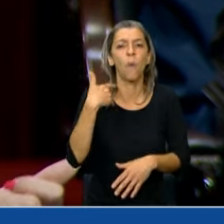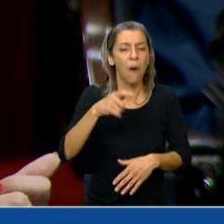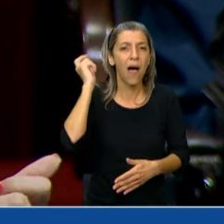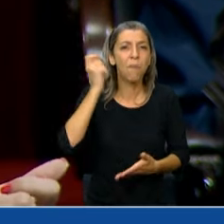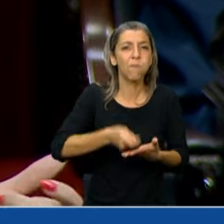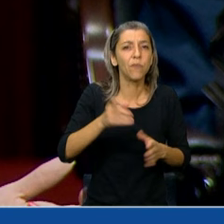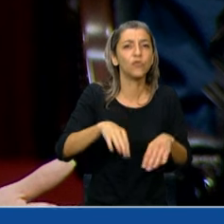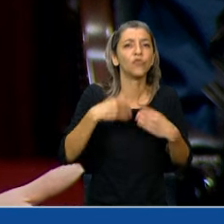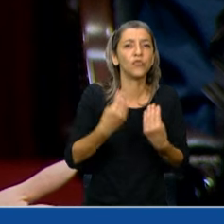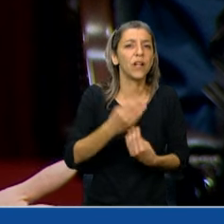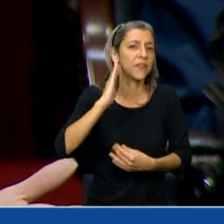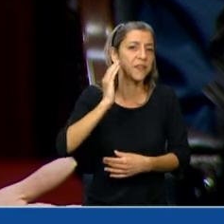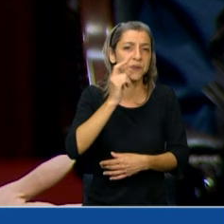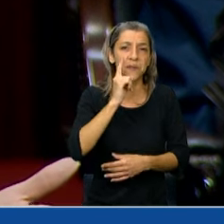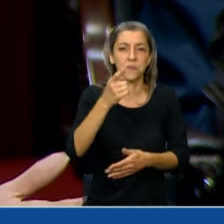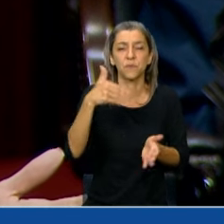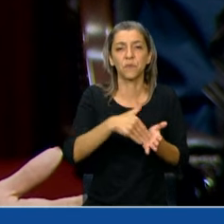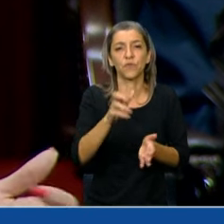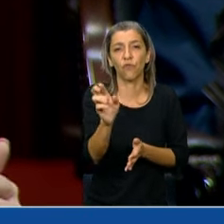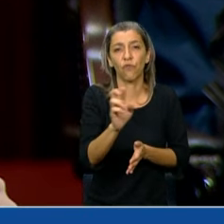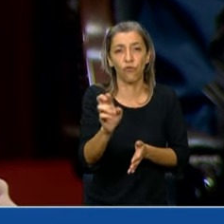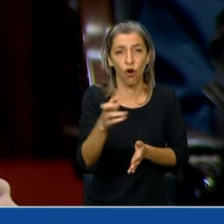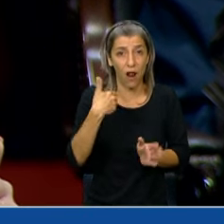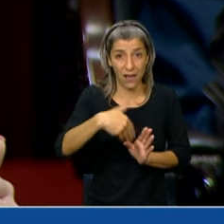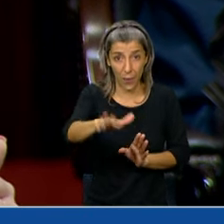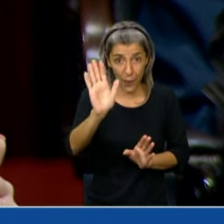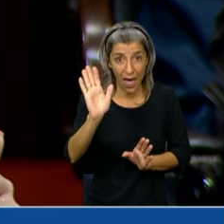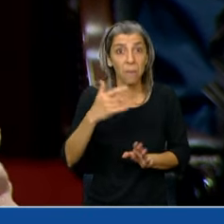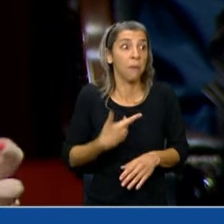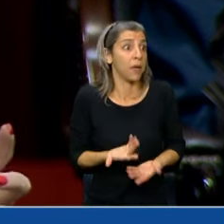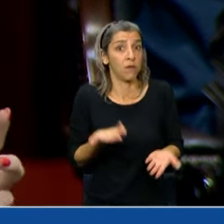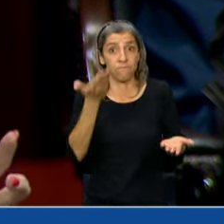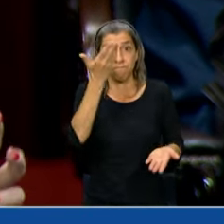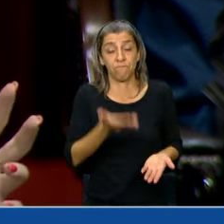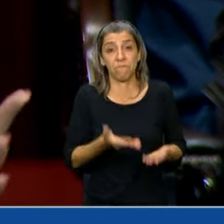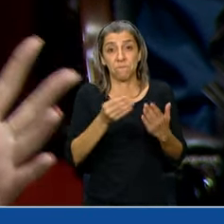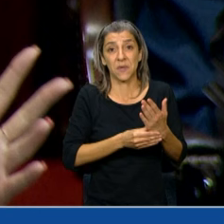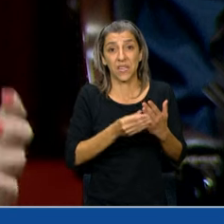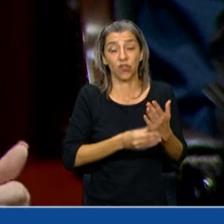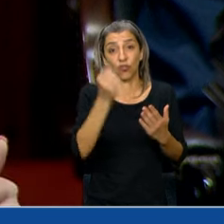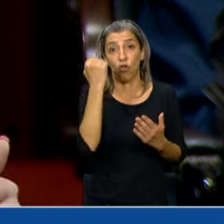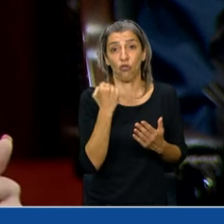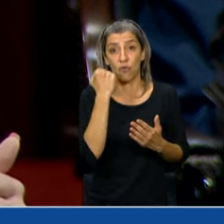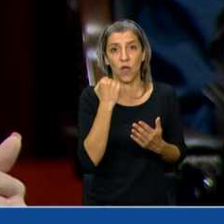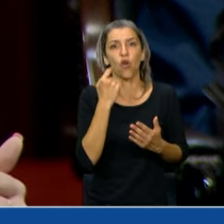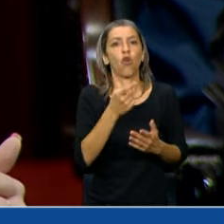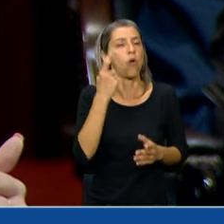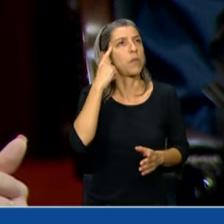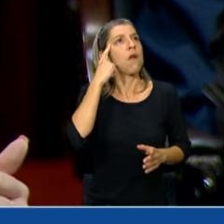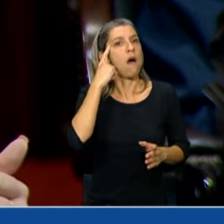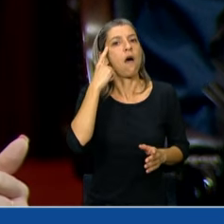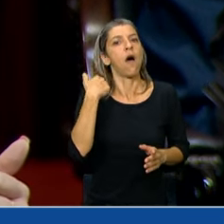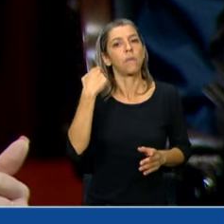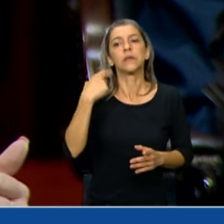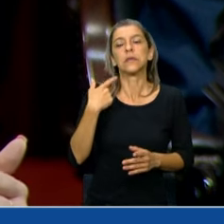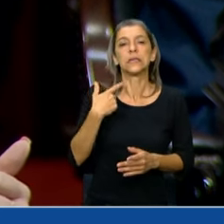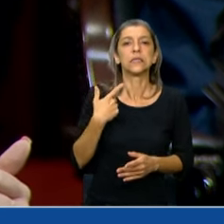16,000 millones de dó cuando el entonces ministro de economía que llevó a cabo la lúcida y eficiente expropiación de las